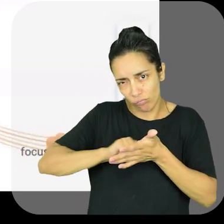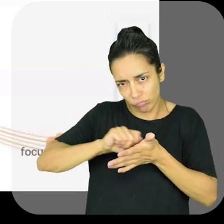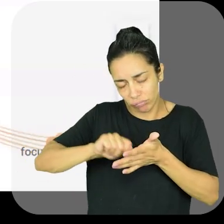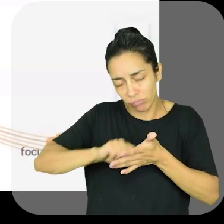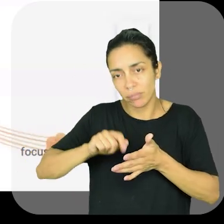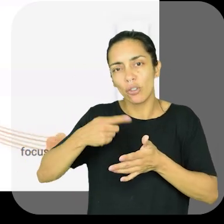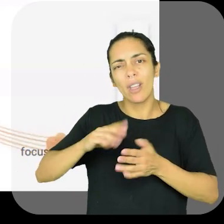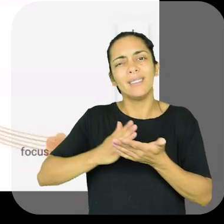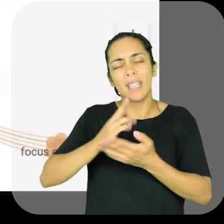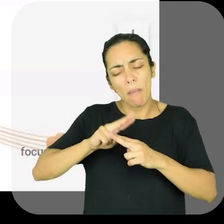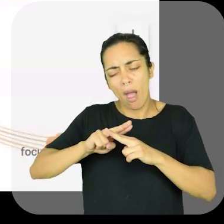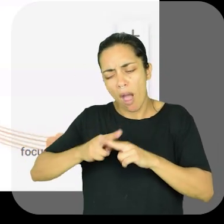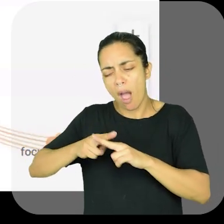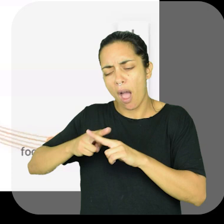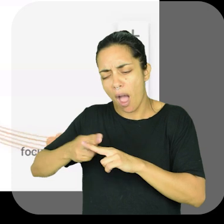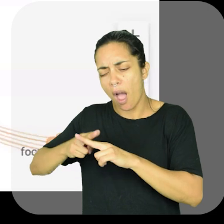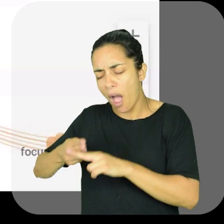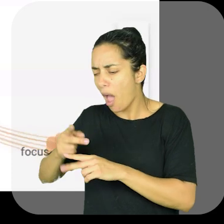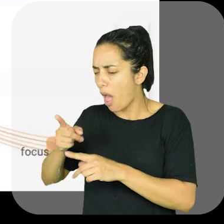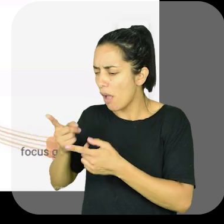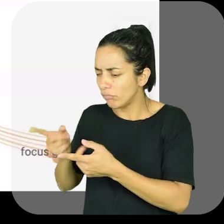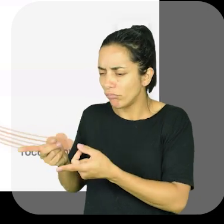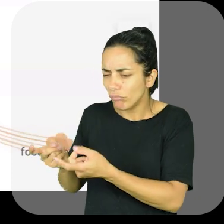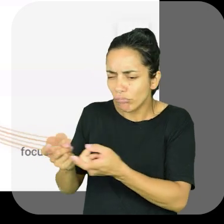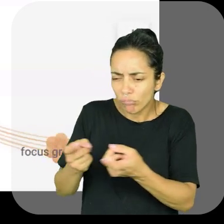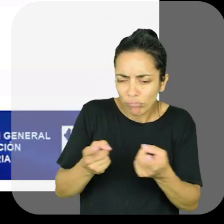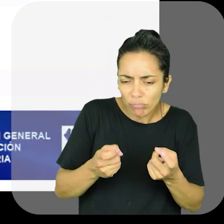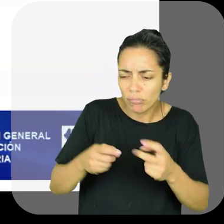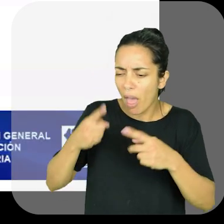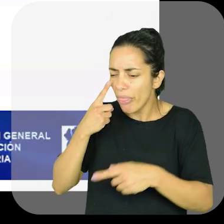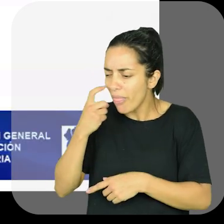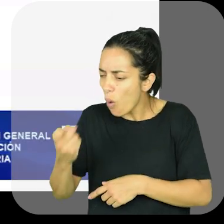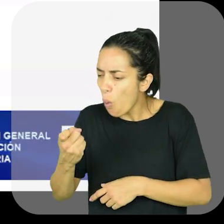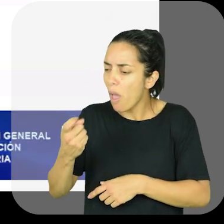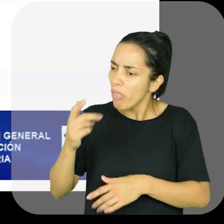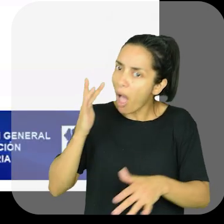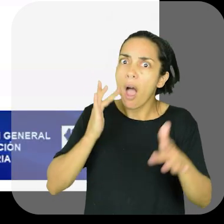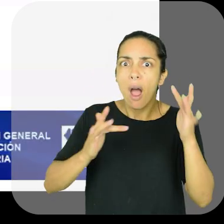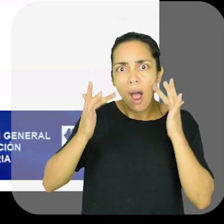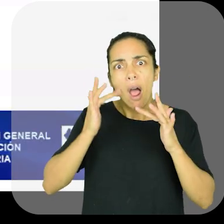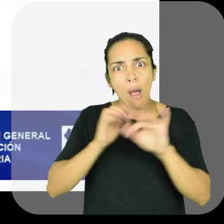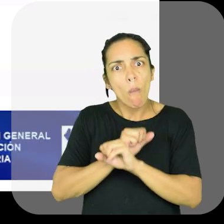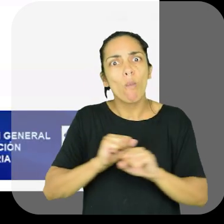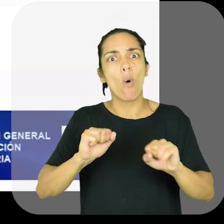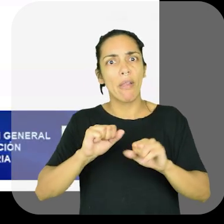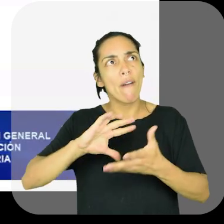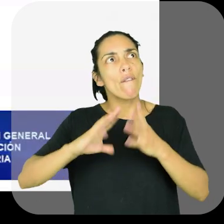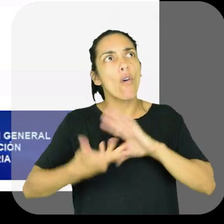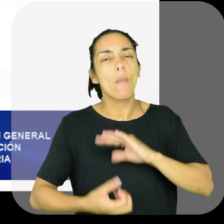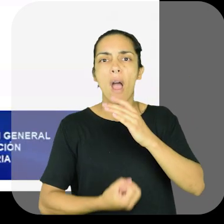esta revisión sistemática me permitió identificar que efectivamente la ortografía podría ser esa forma de